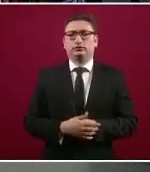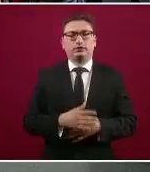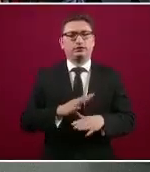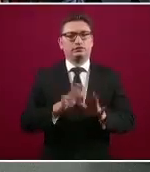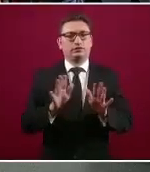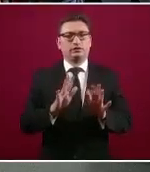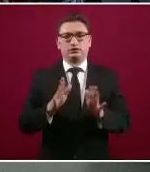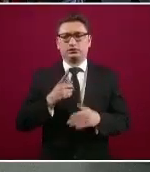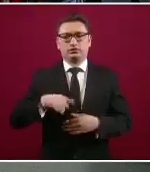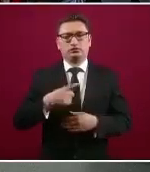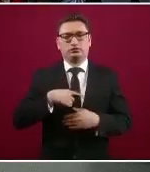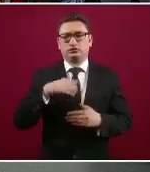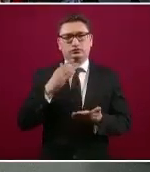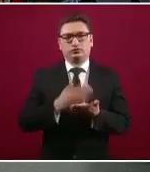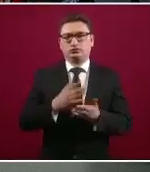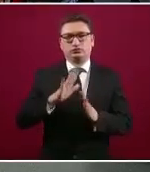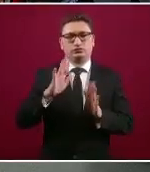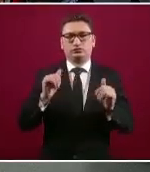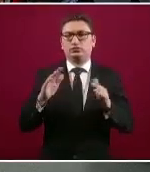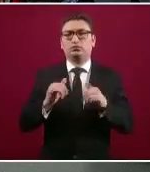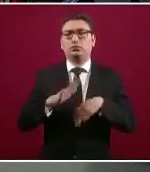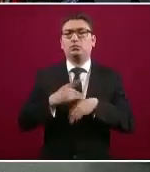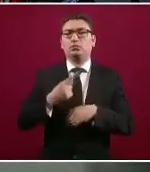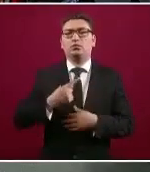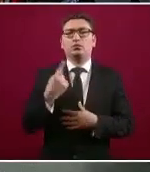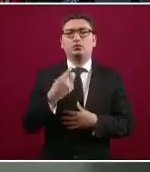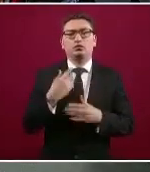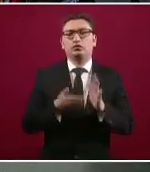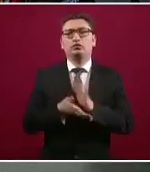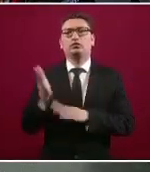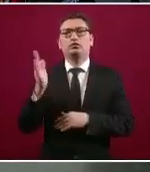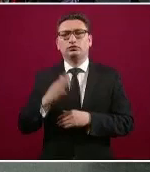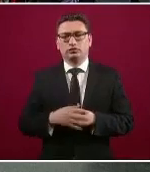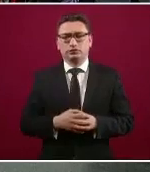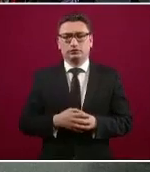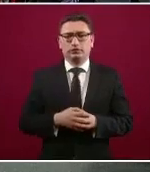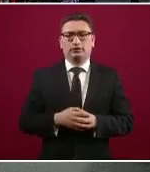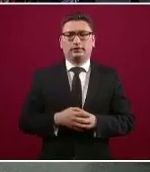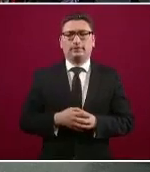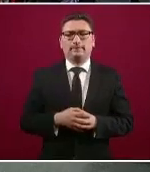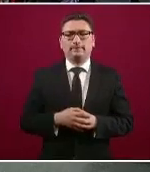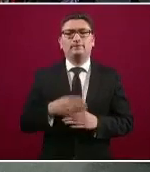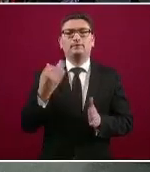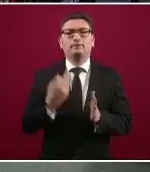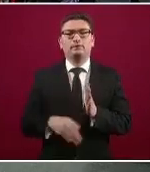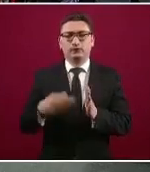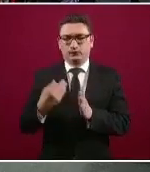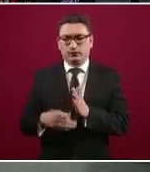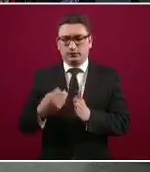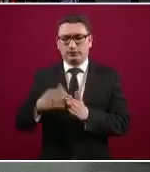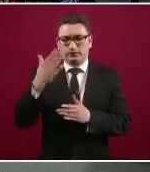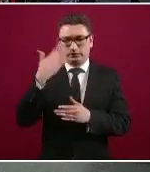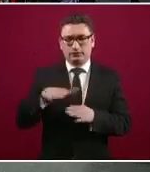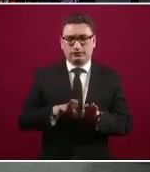ya nos vamos porque nos falta ver el medallero,